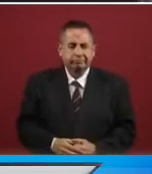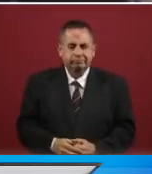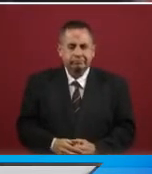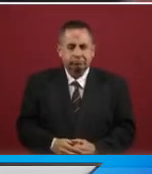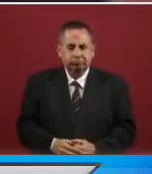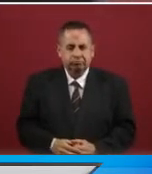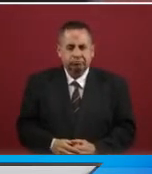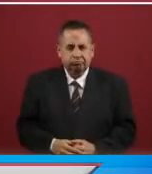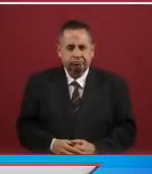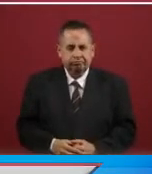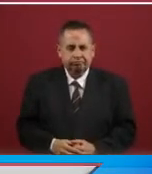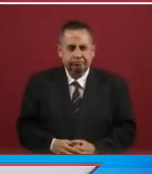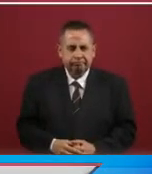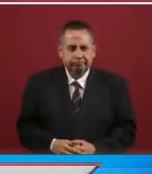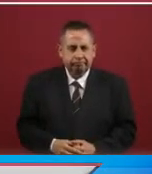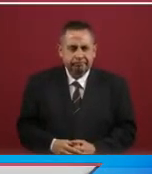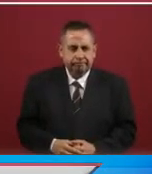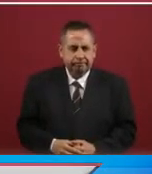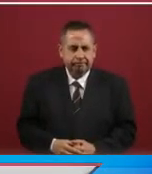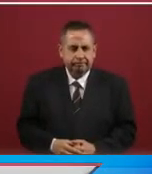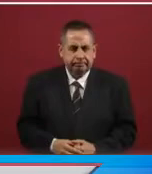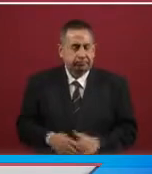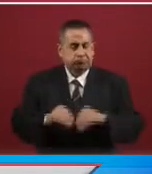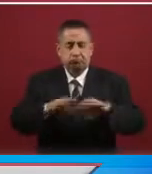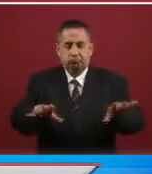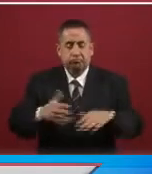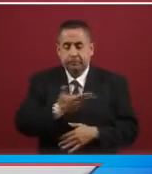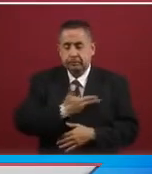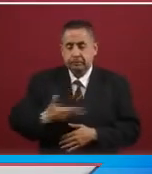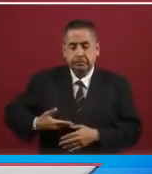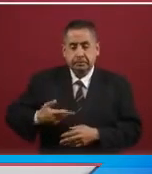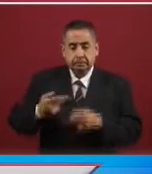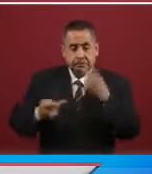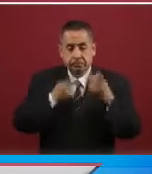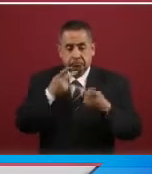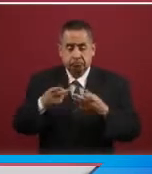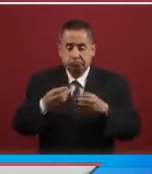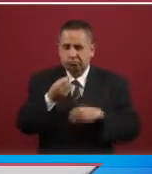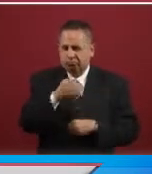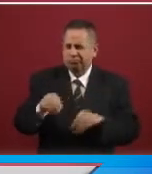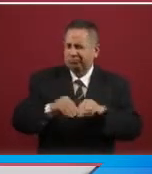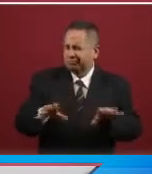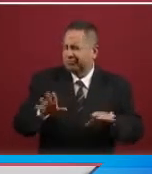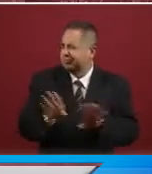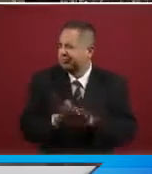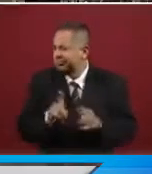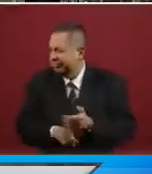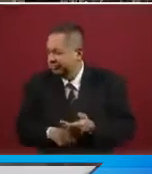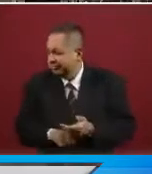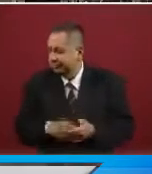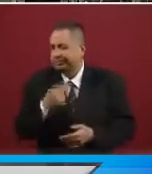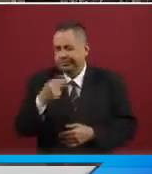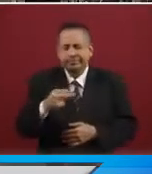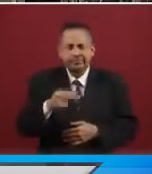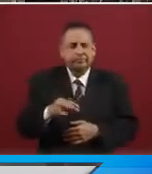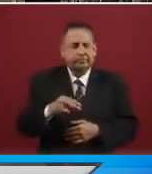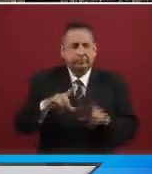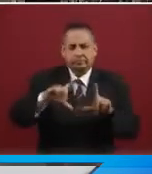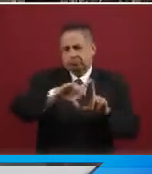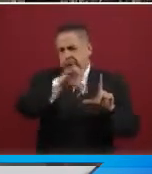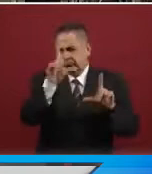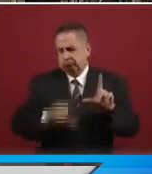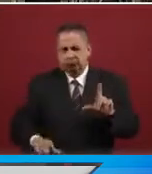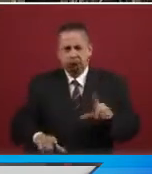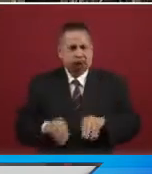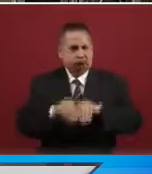y solicitó eliminar la solicitud. Este gobierno no seguirá con las mismas prácticas. Es necesario eliminar el camino trillado de siempre, romper el